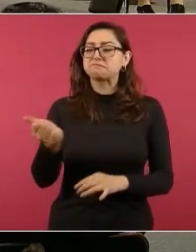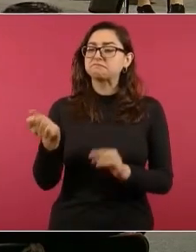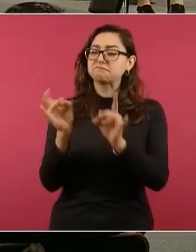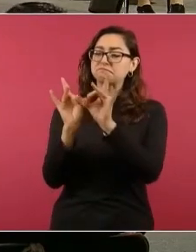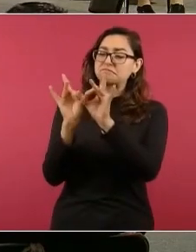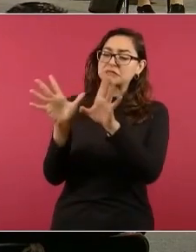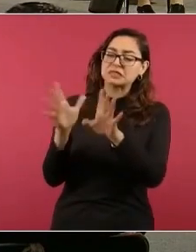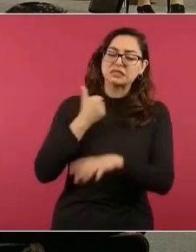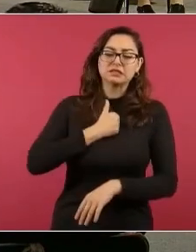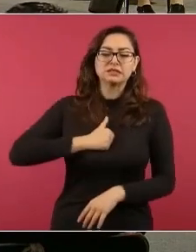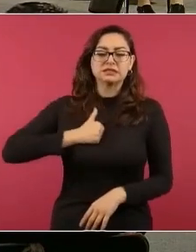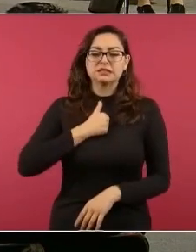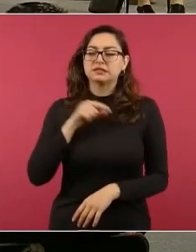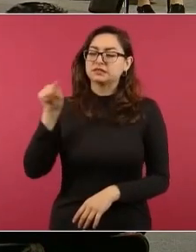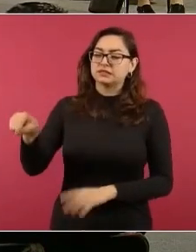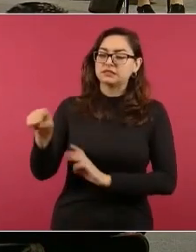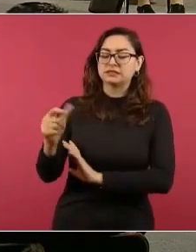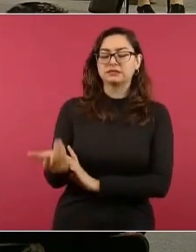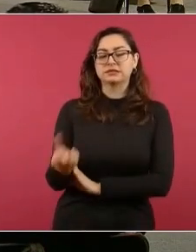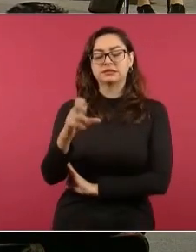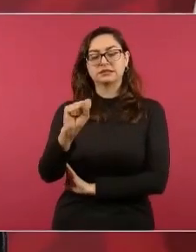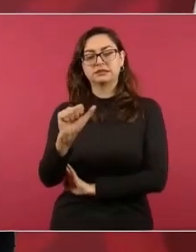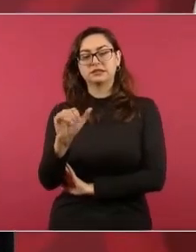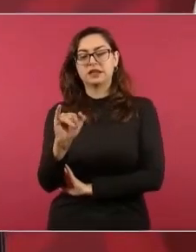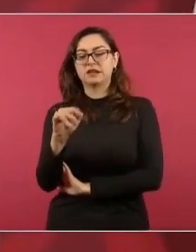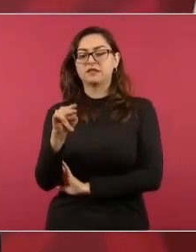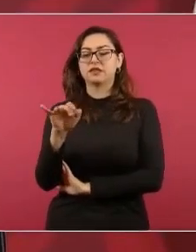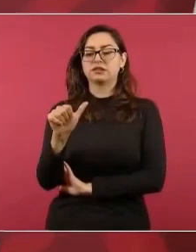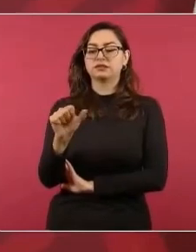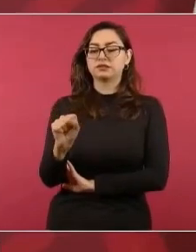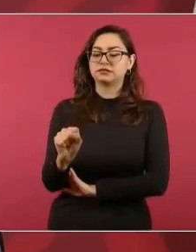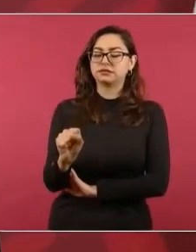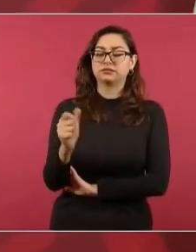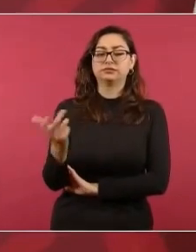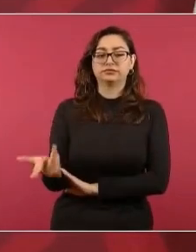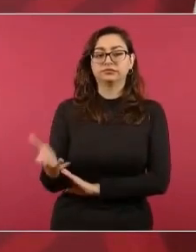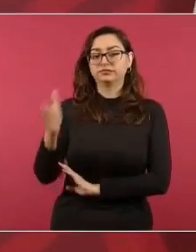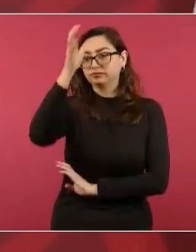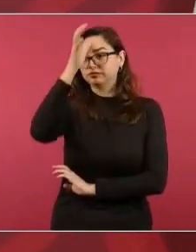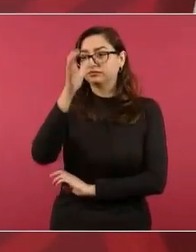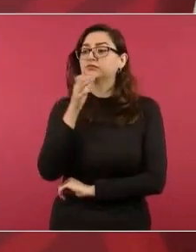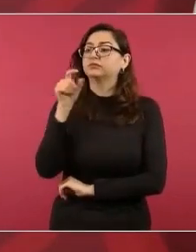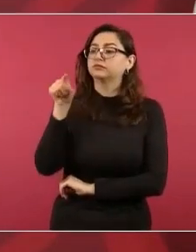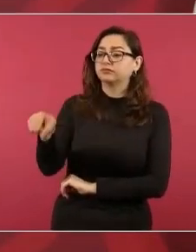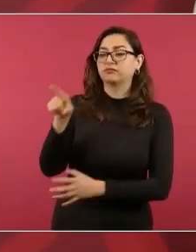Coahuila. Ahí estamos trabajando para el rescate de mineros,